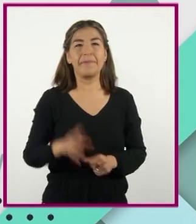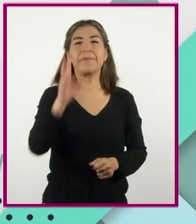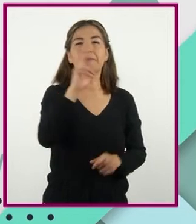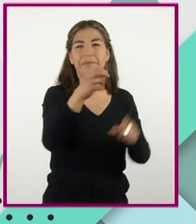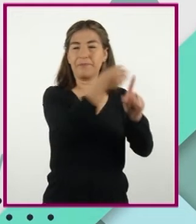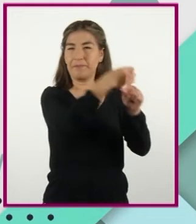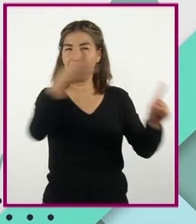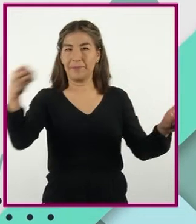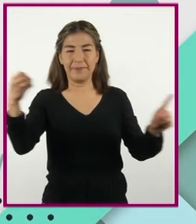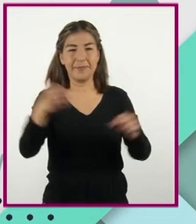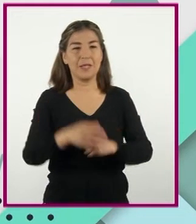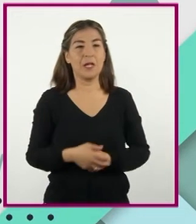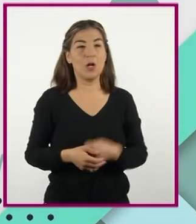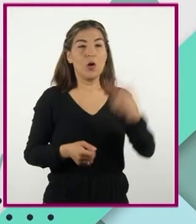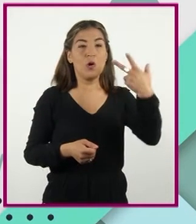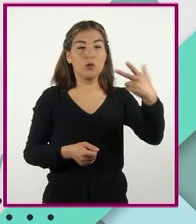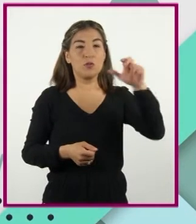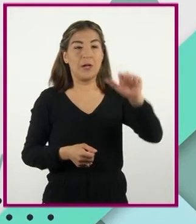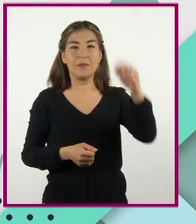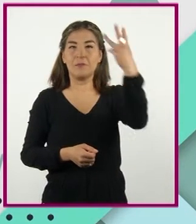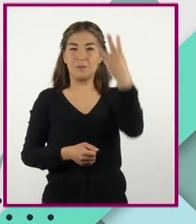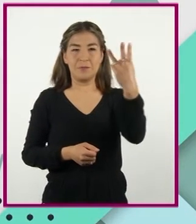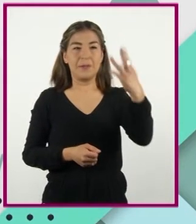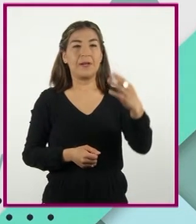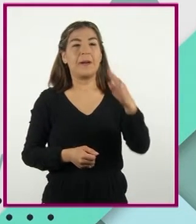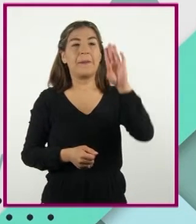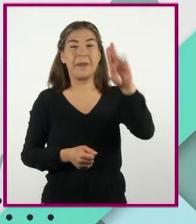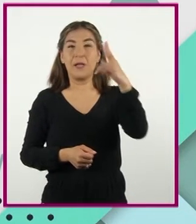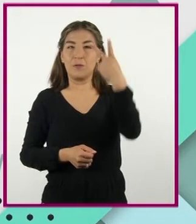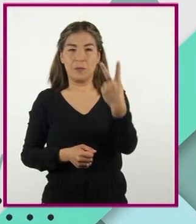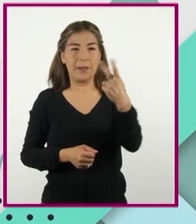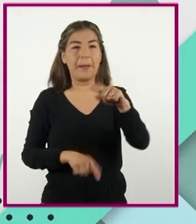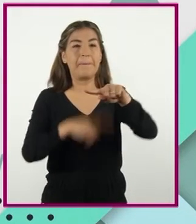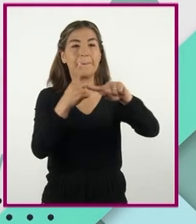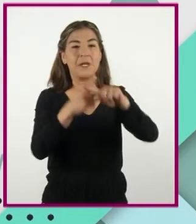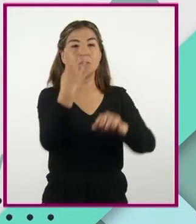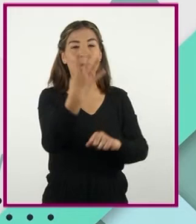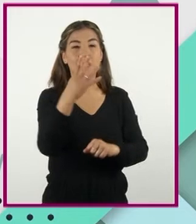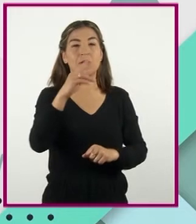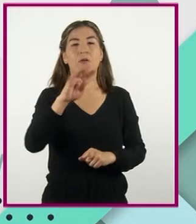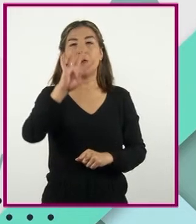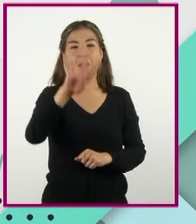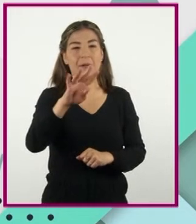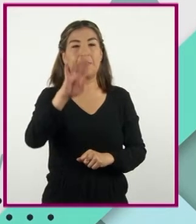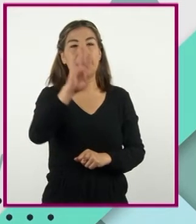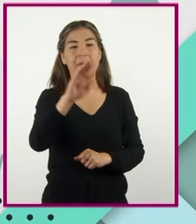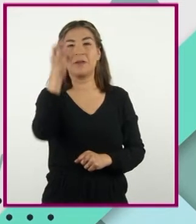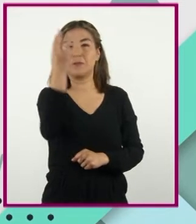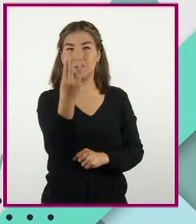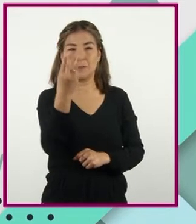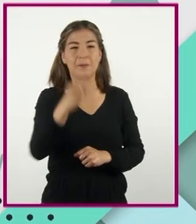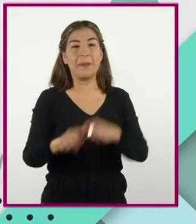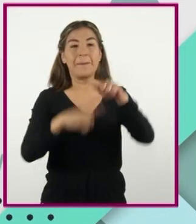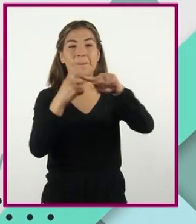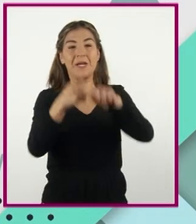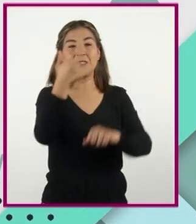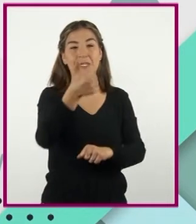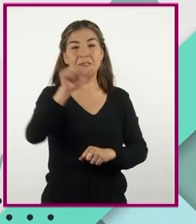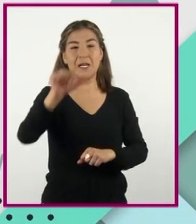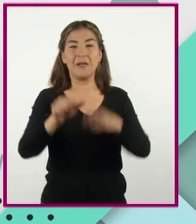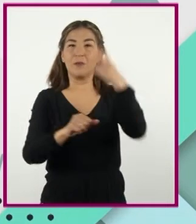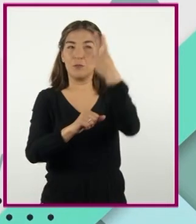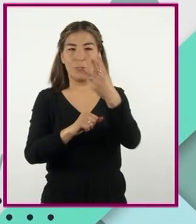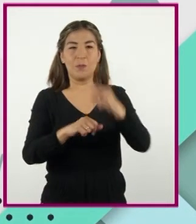expresión: 8a al cubo b al cuadrado más 4a a la cuarta b al cubo más 6a